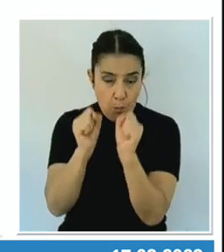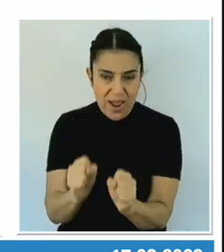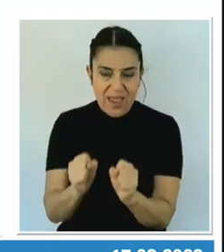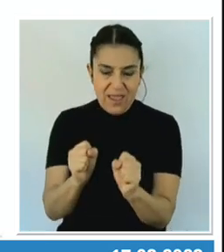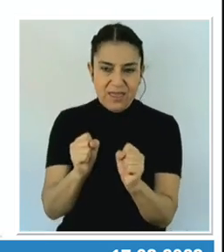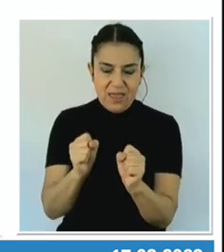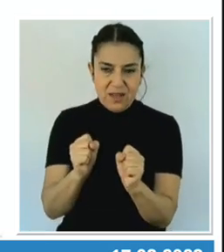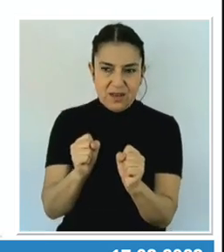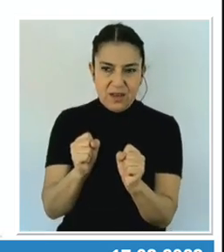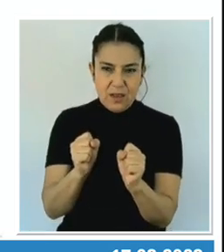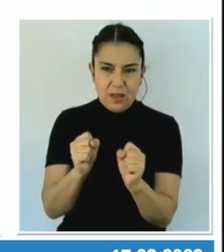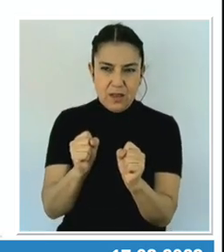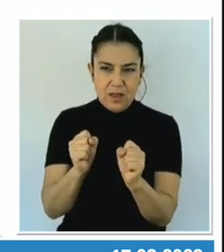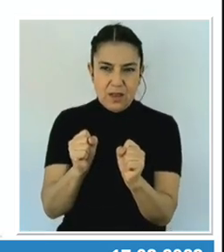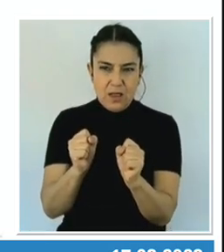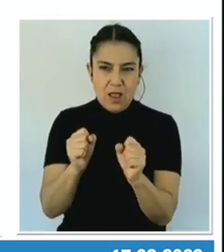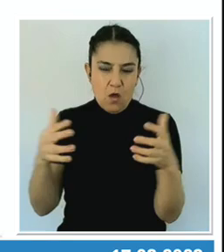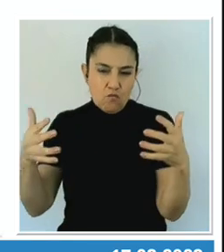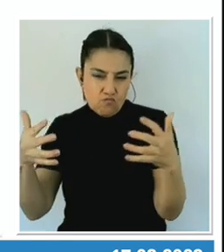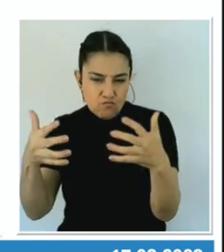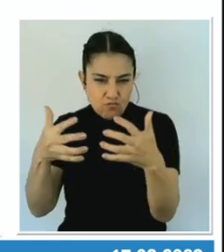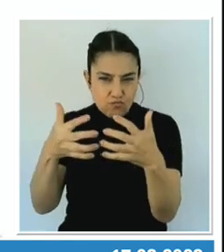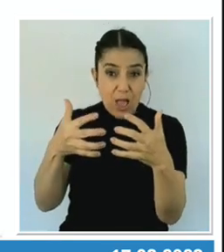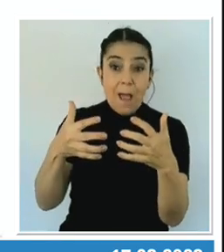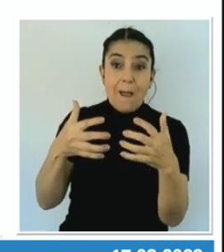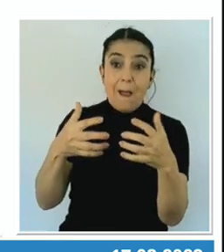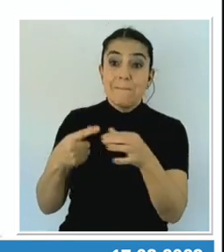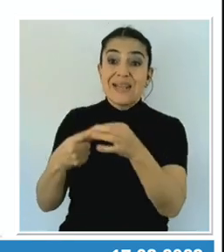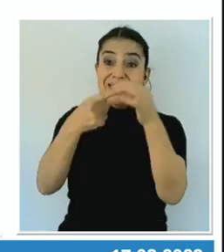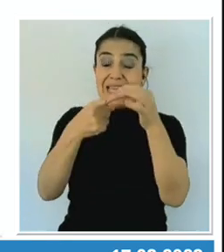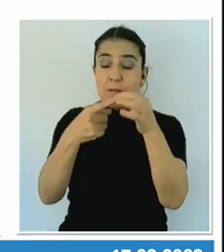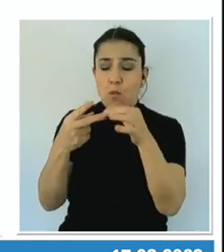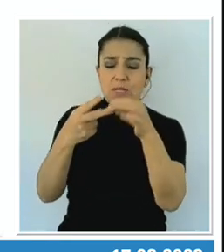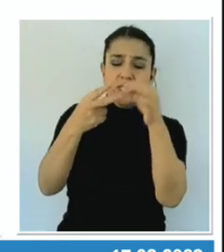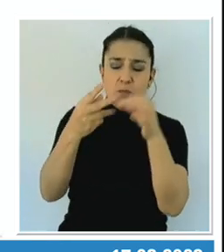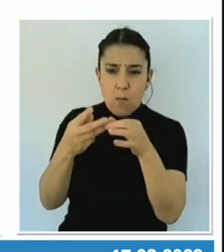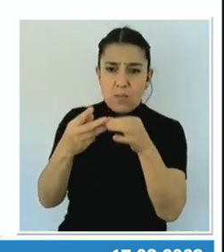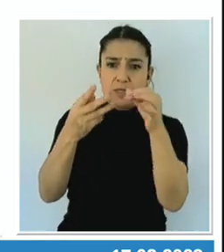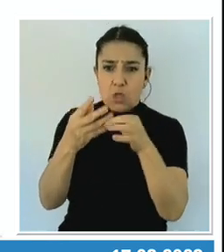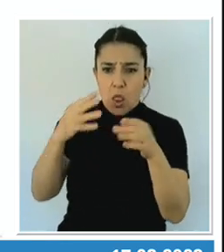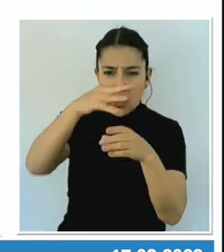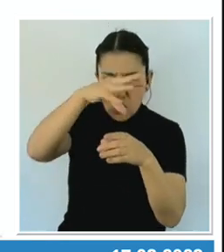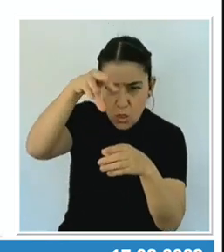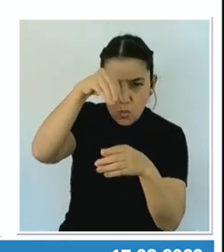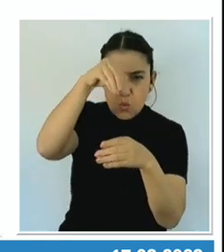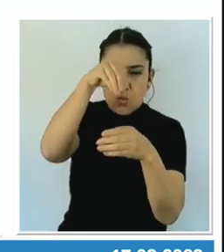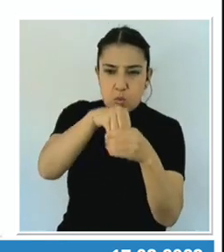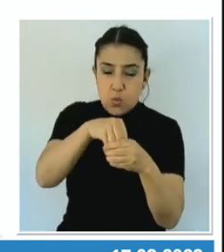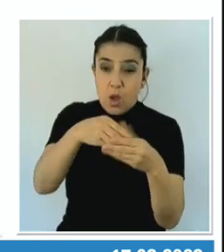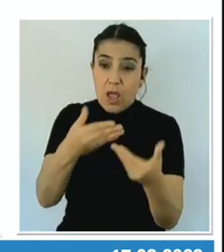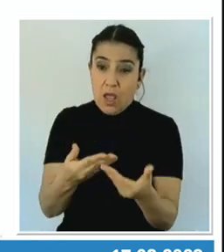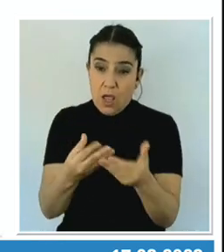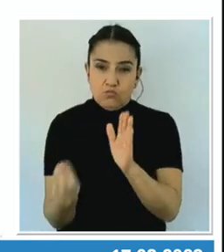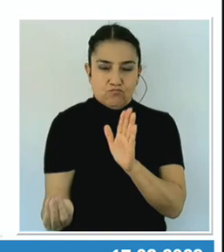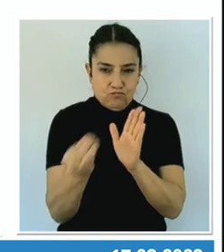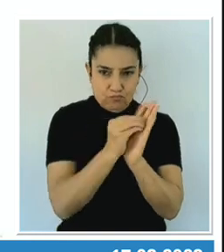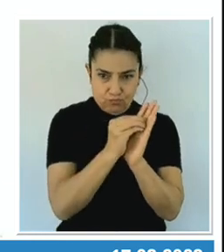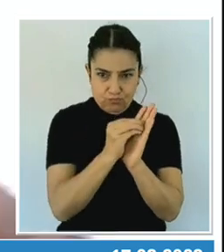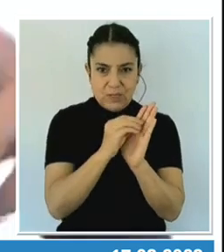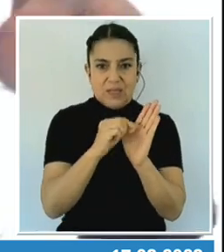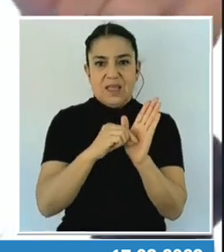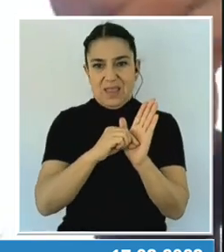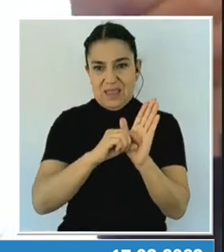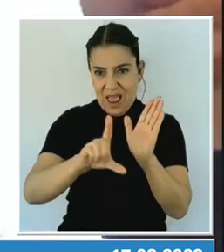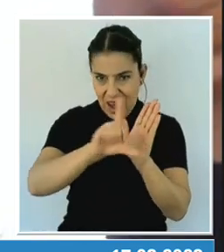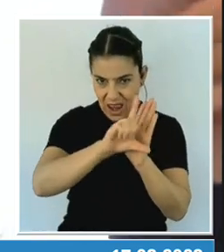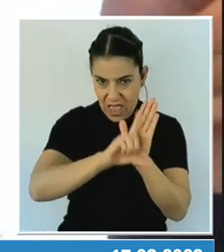armonizarse entre sí, ¿no?, y respecto de las reglas del sistema jurídico en su conjunto,